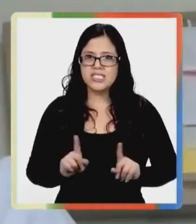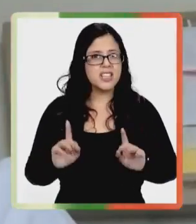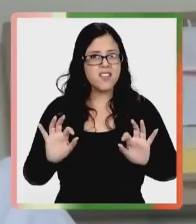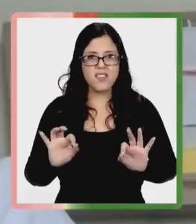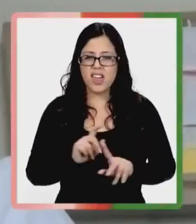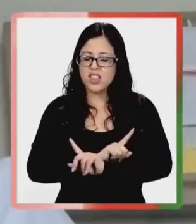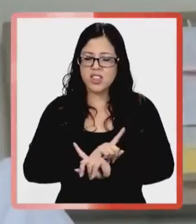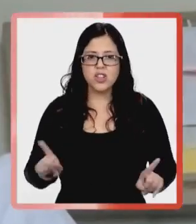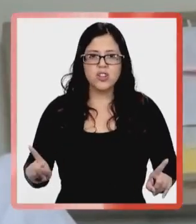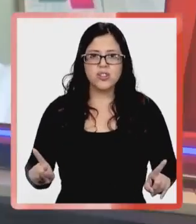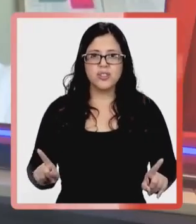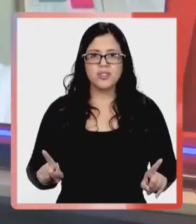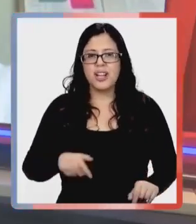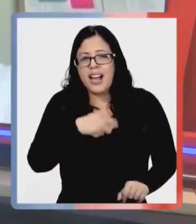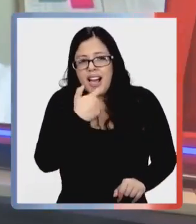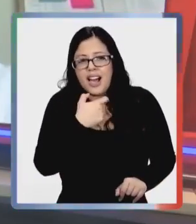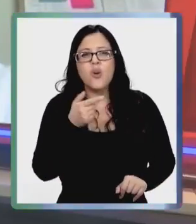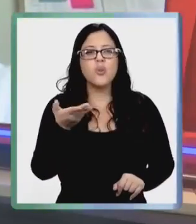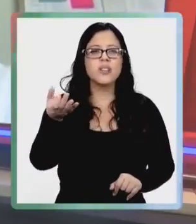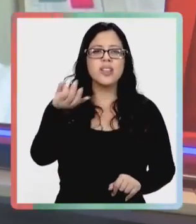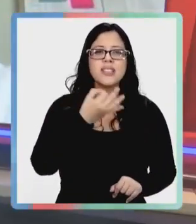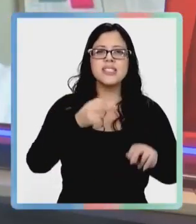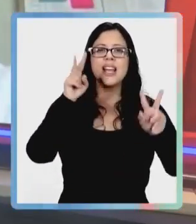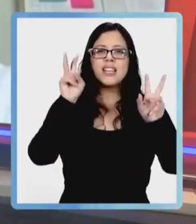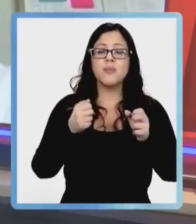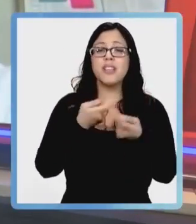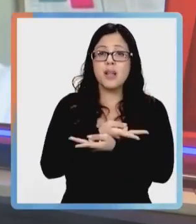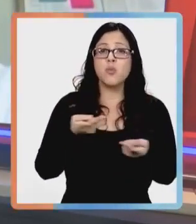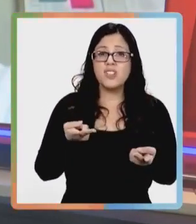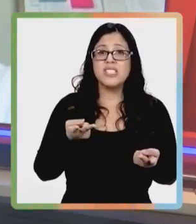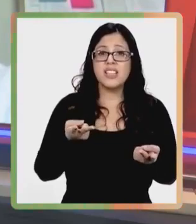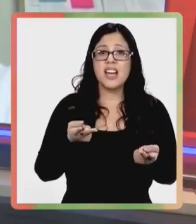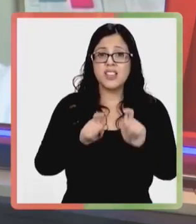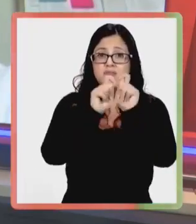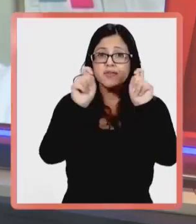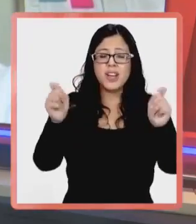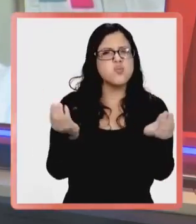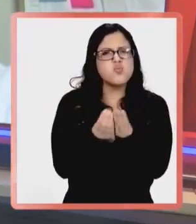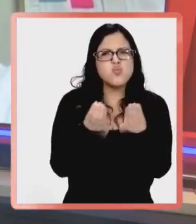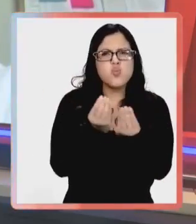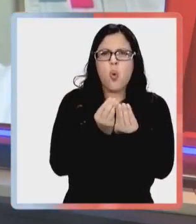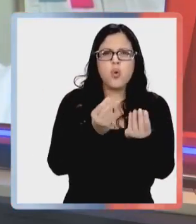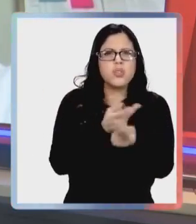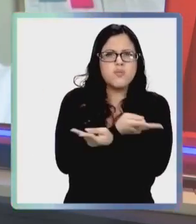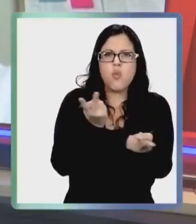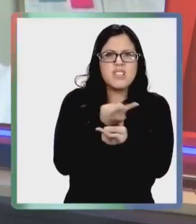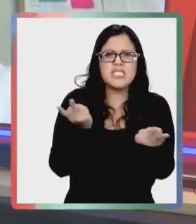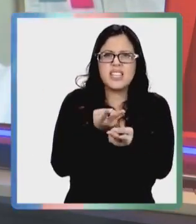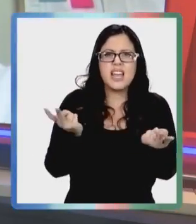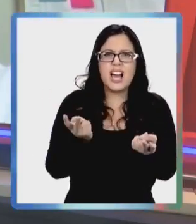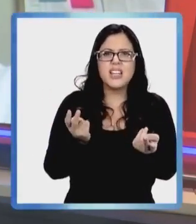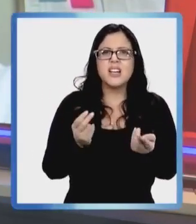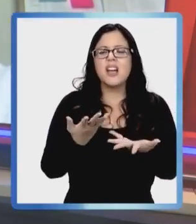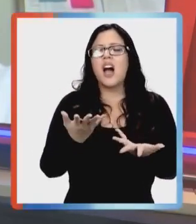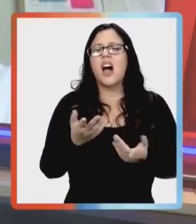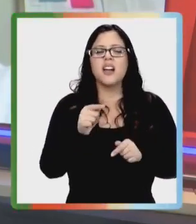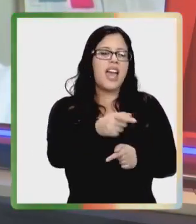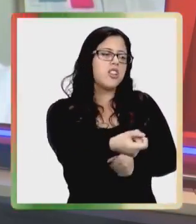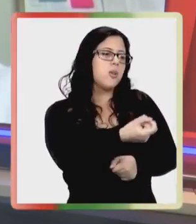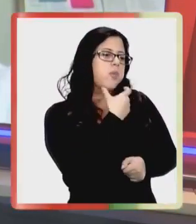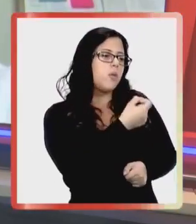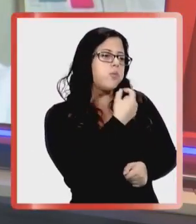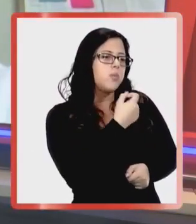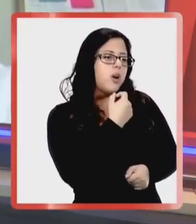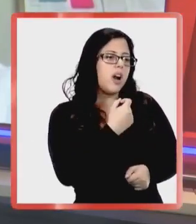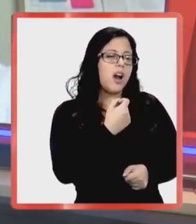ninguna efectividad. Usted hablaba o mencionaba la publicidad. Estamos bombardeados de un montón de publicidad. Tome el complemento